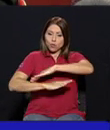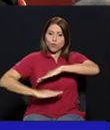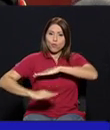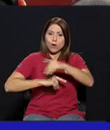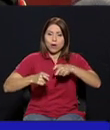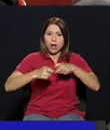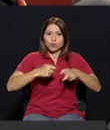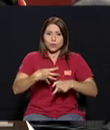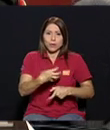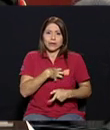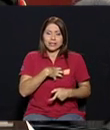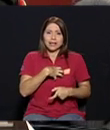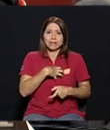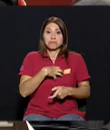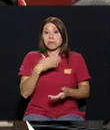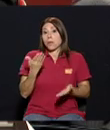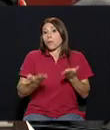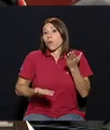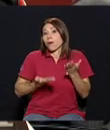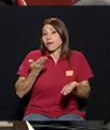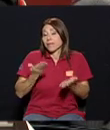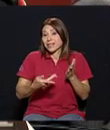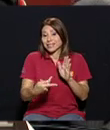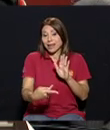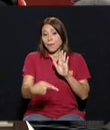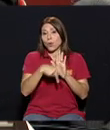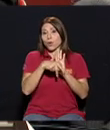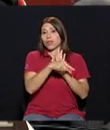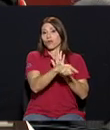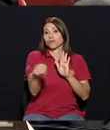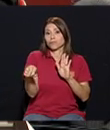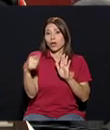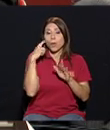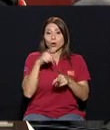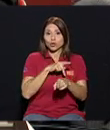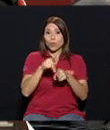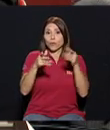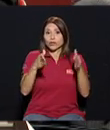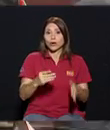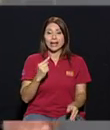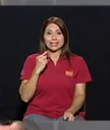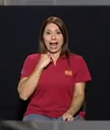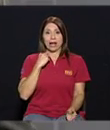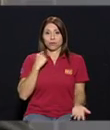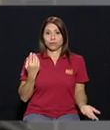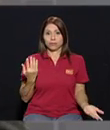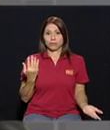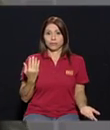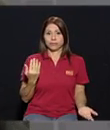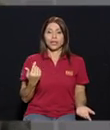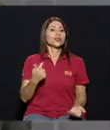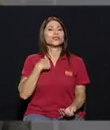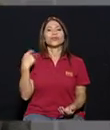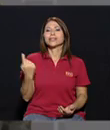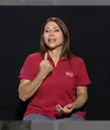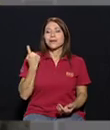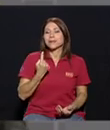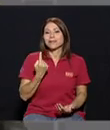sería prohibido, porque son profesionales caros. Yo me gusta poner siempre el ejemplo de